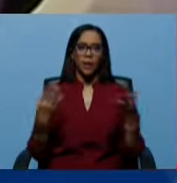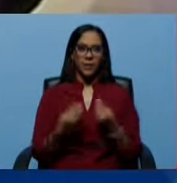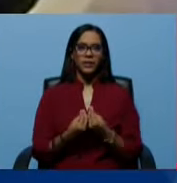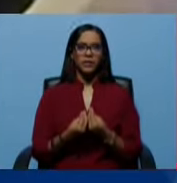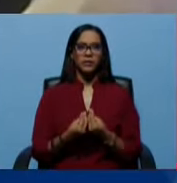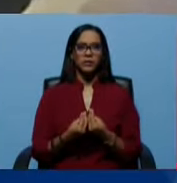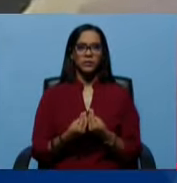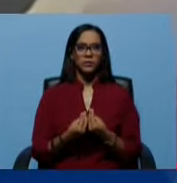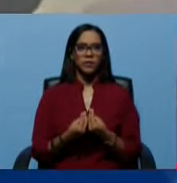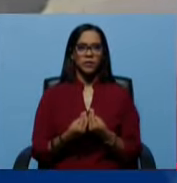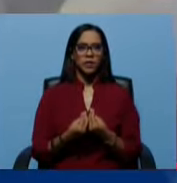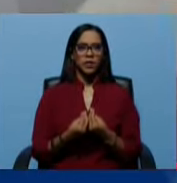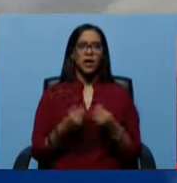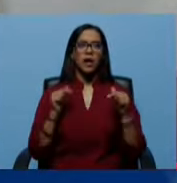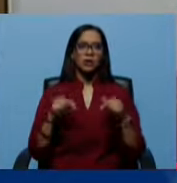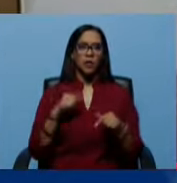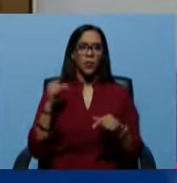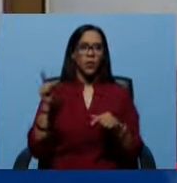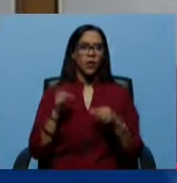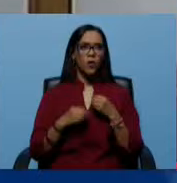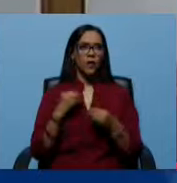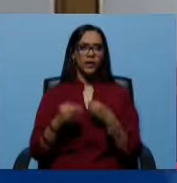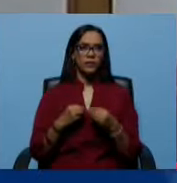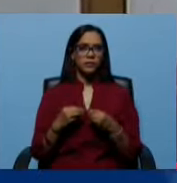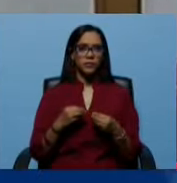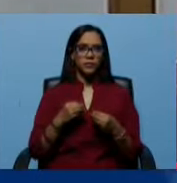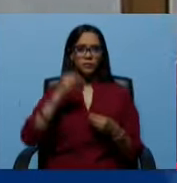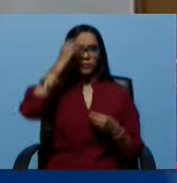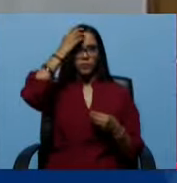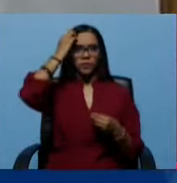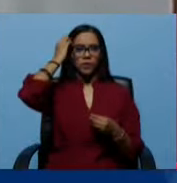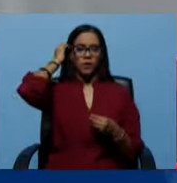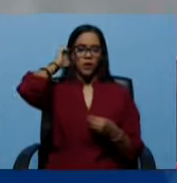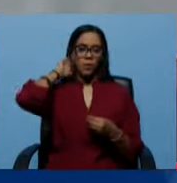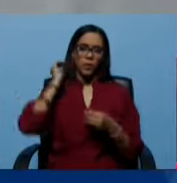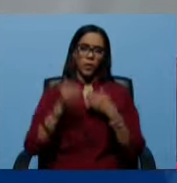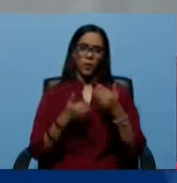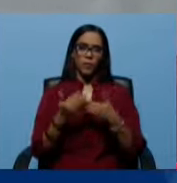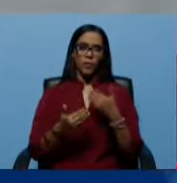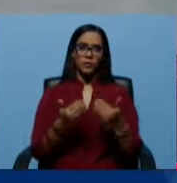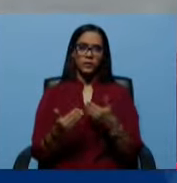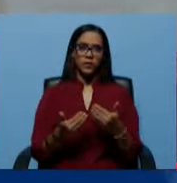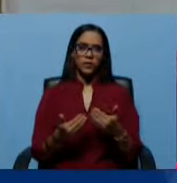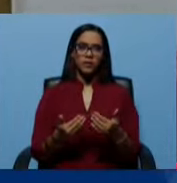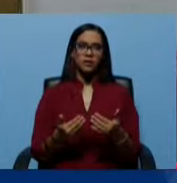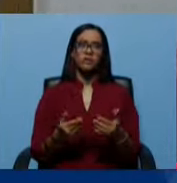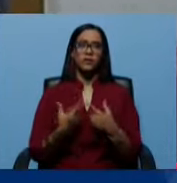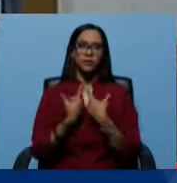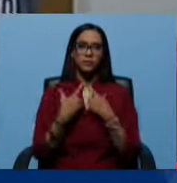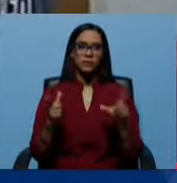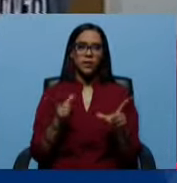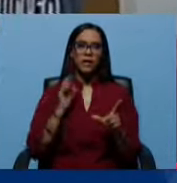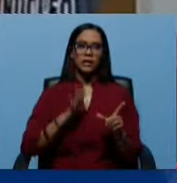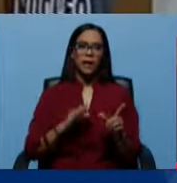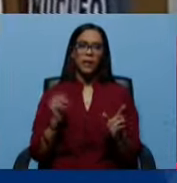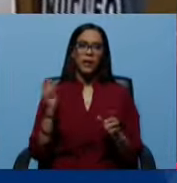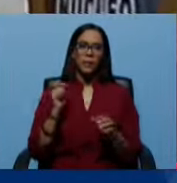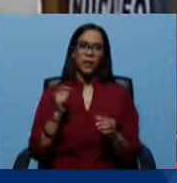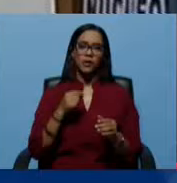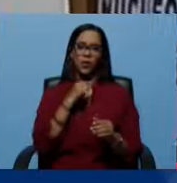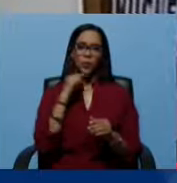acompañándonos, así como él lo hizo, por un proceso libertario, que por cierto, estamos en el mes de